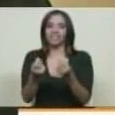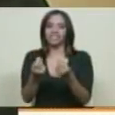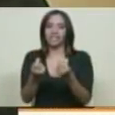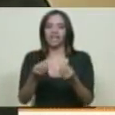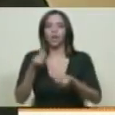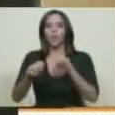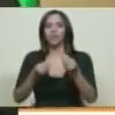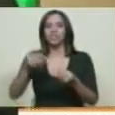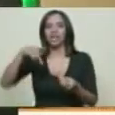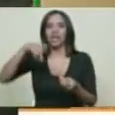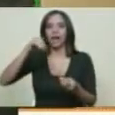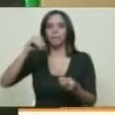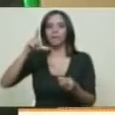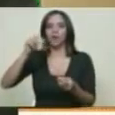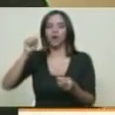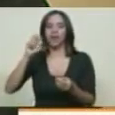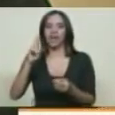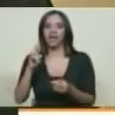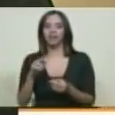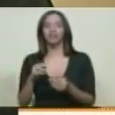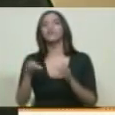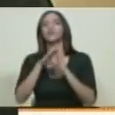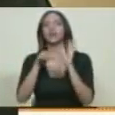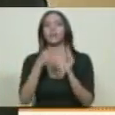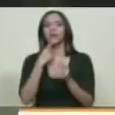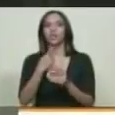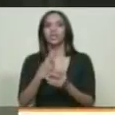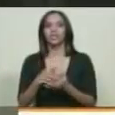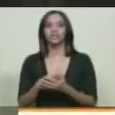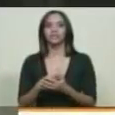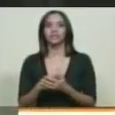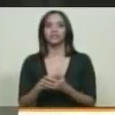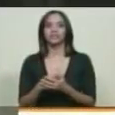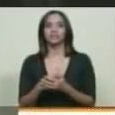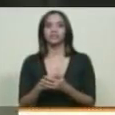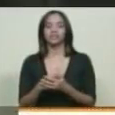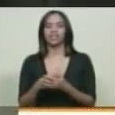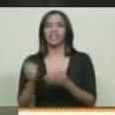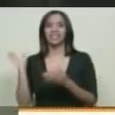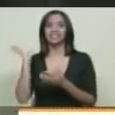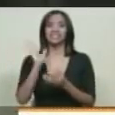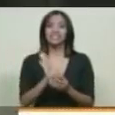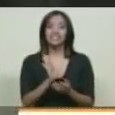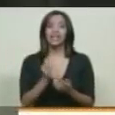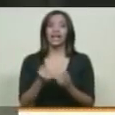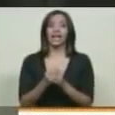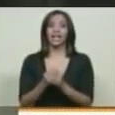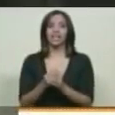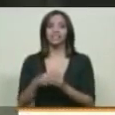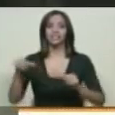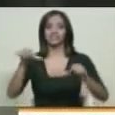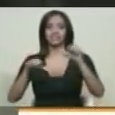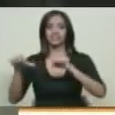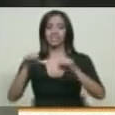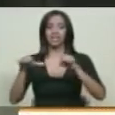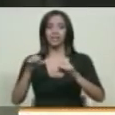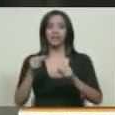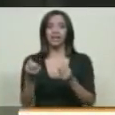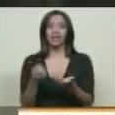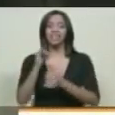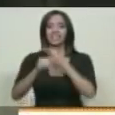¿no? En un programa lo comenté. Traen cebada, que está al precio internacional a 18, pero sin